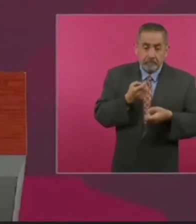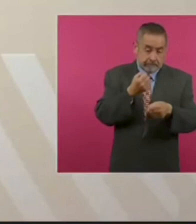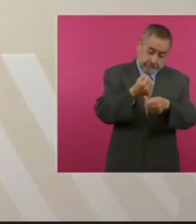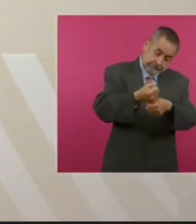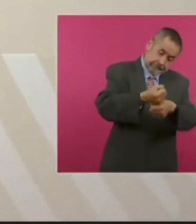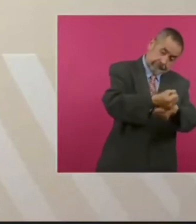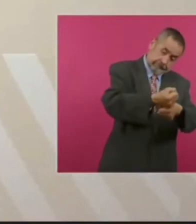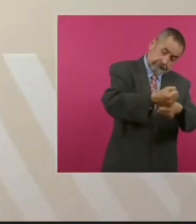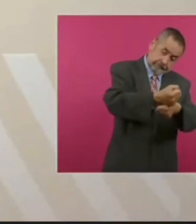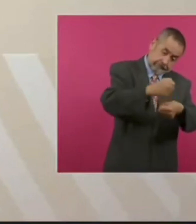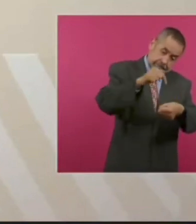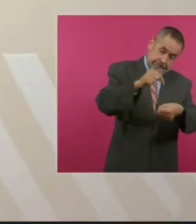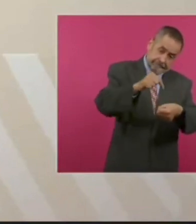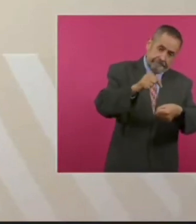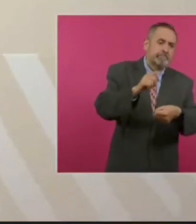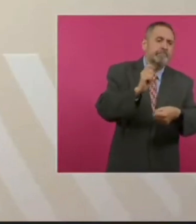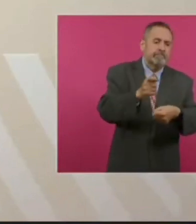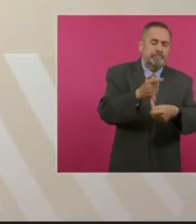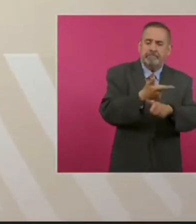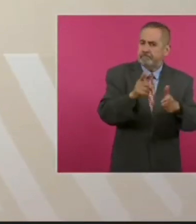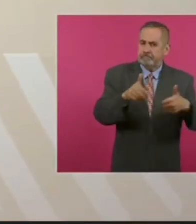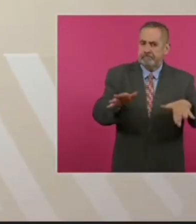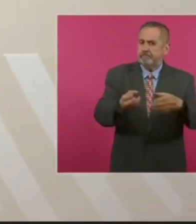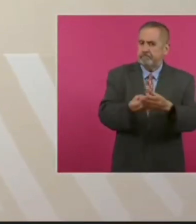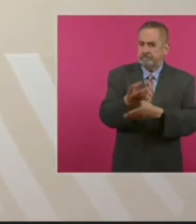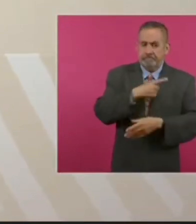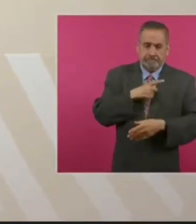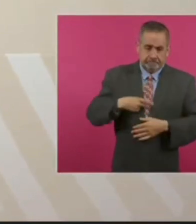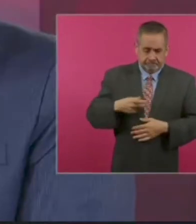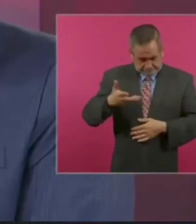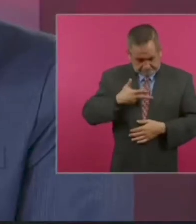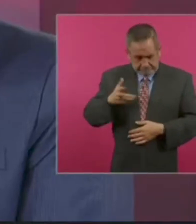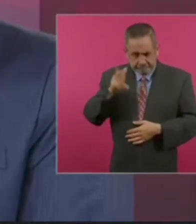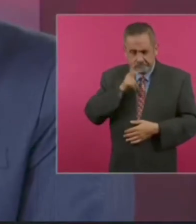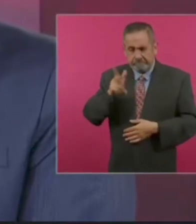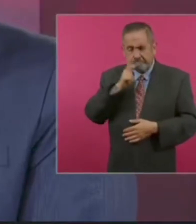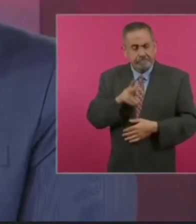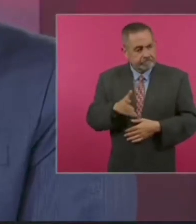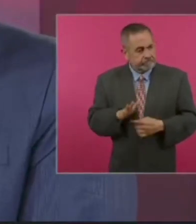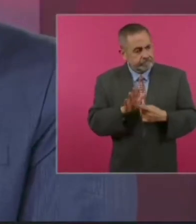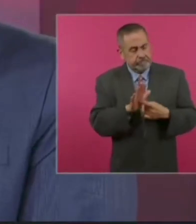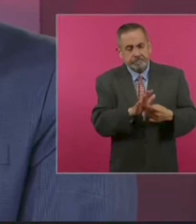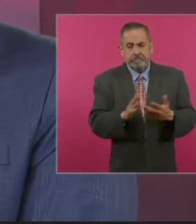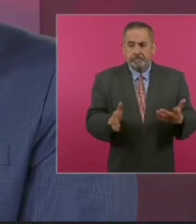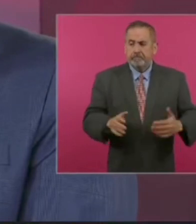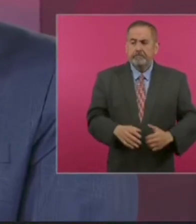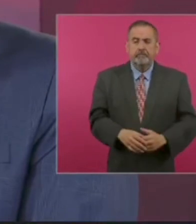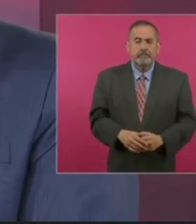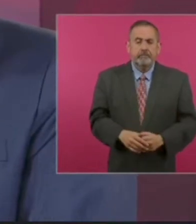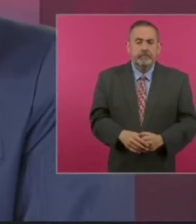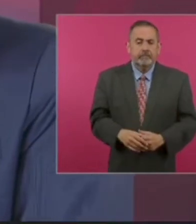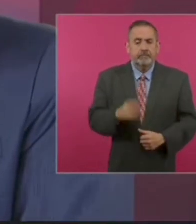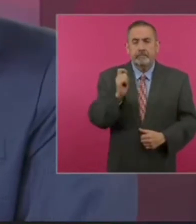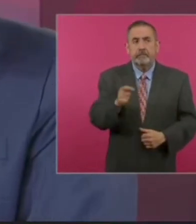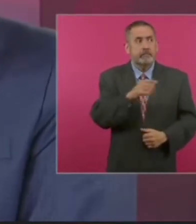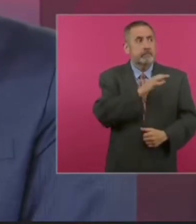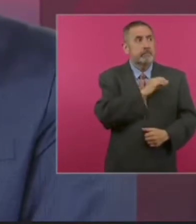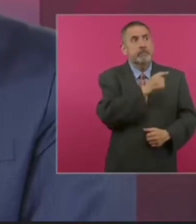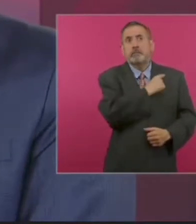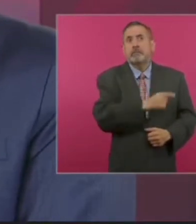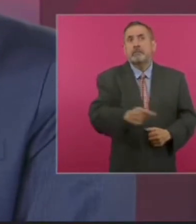Hay pruebas de que fue torturado. Pero no solo eso, es que ya lleva